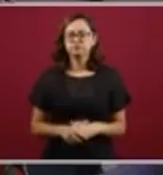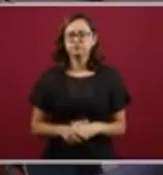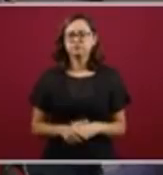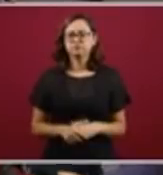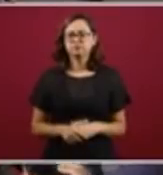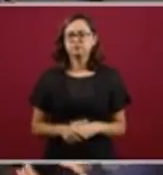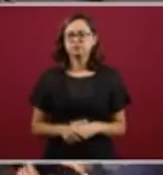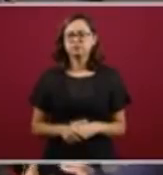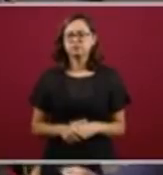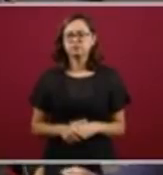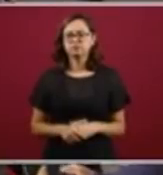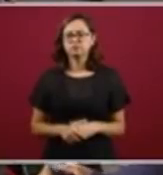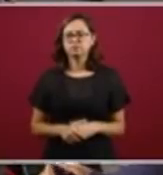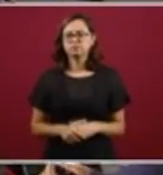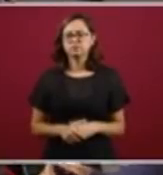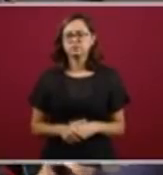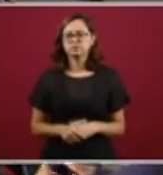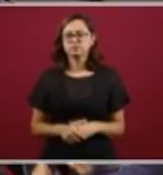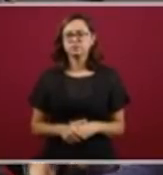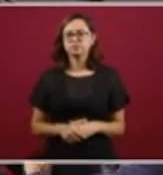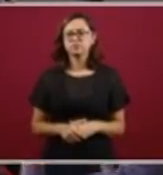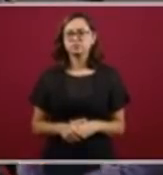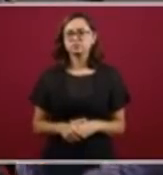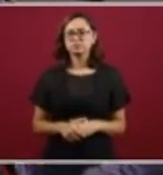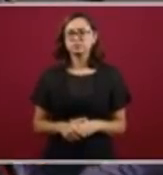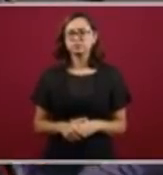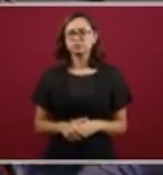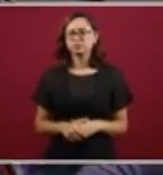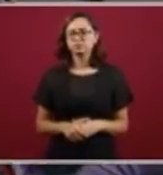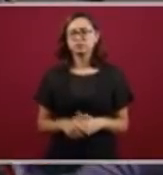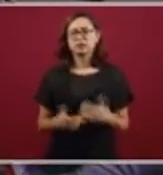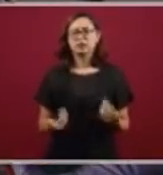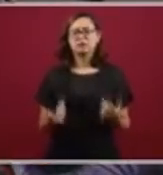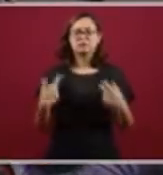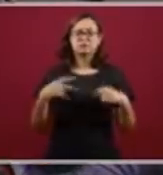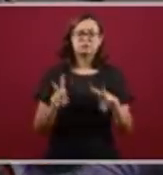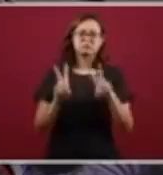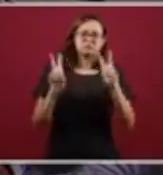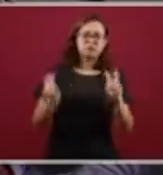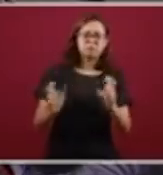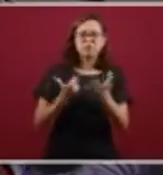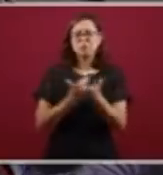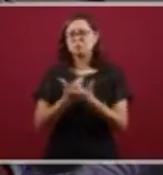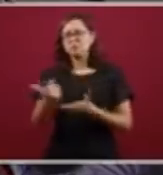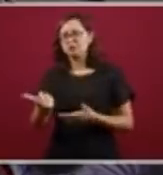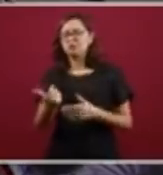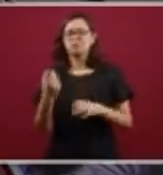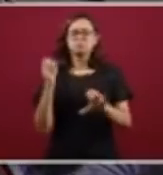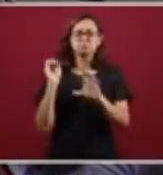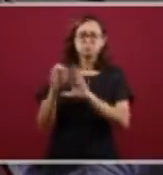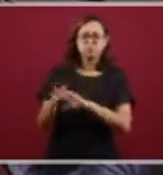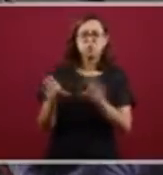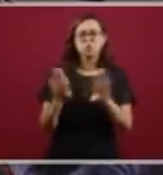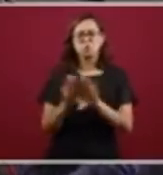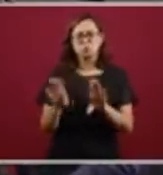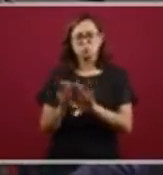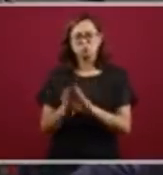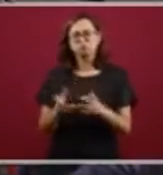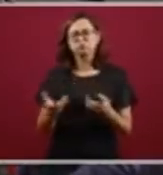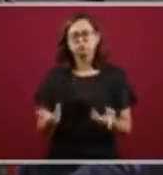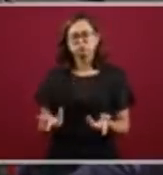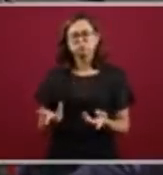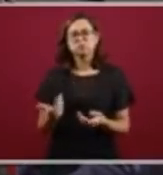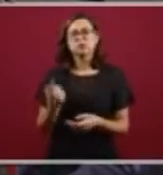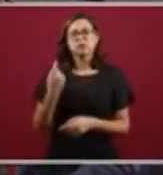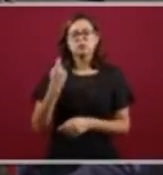¿Cómo vamos en términos de los pagos y las transferencias que hemos realizado de la pensión? Decir que la pensión